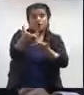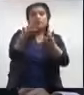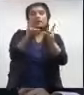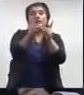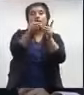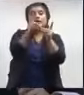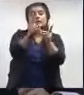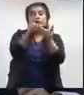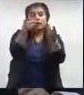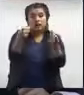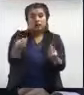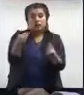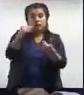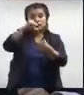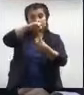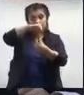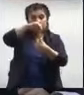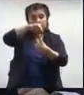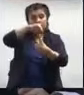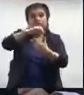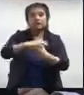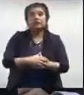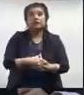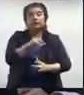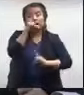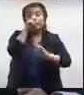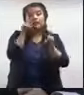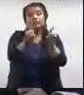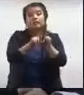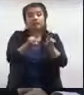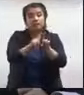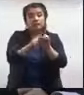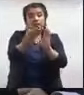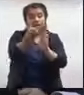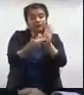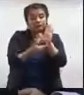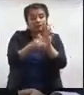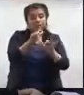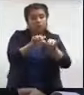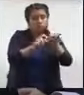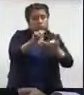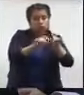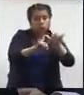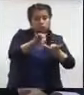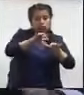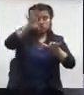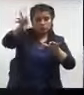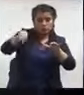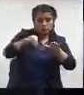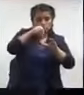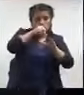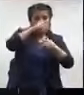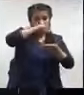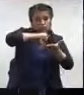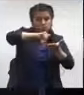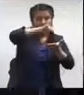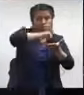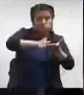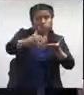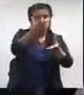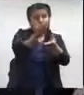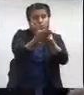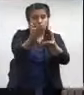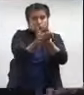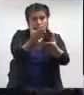de Centroamérica, así como la diagramación, impresión y encuadernación